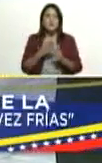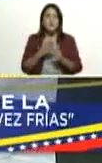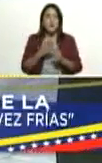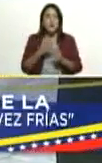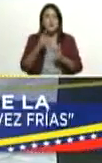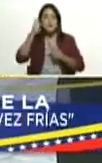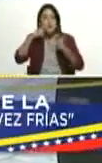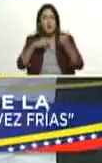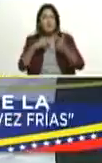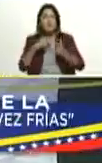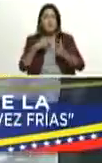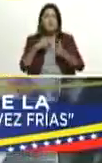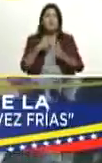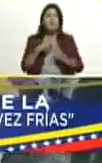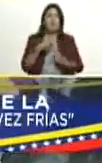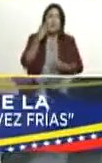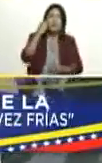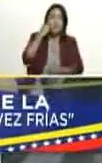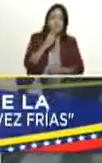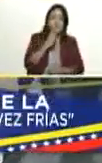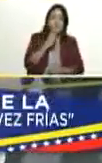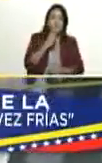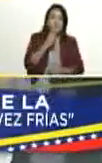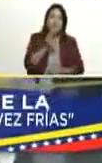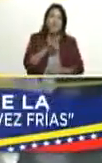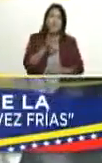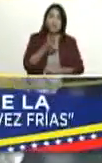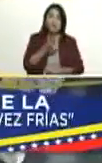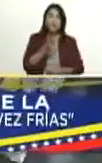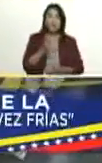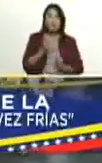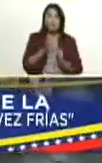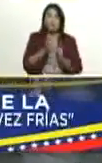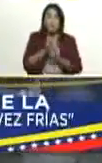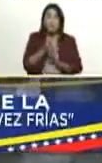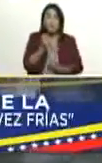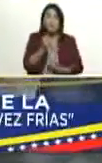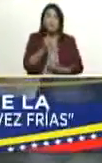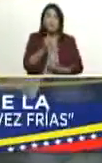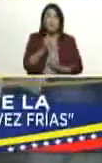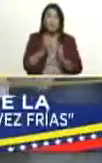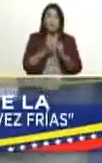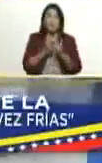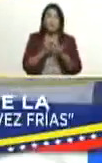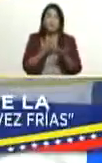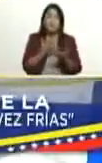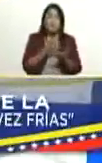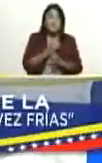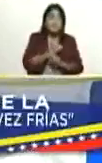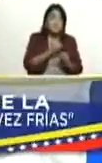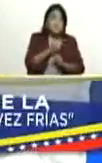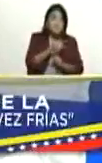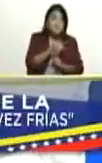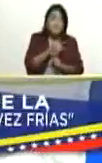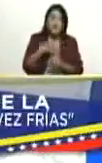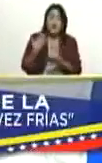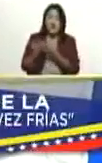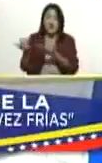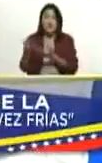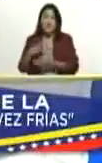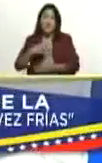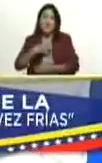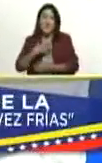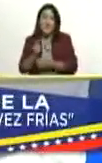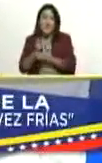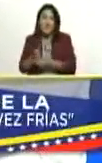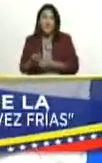porque sin ese compromiso, pues el sueño de los más de 2.000 estudiantes y graduandos el día de hoy, pues